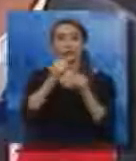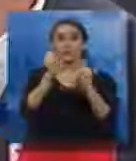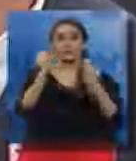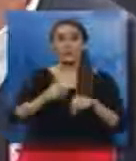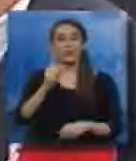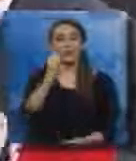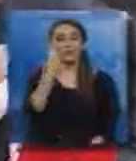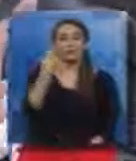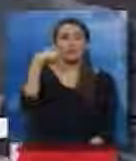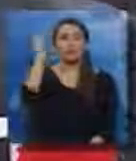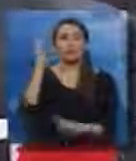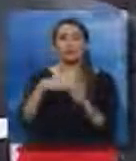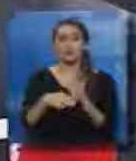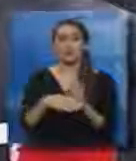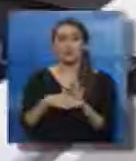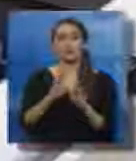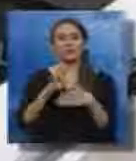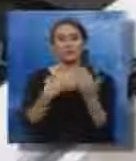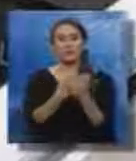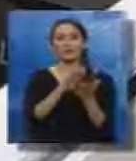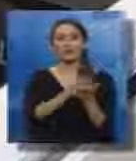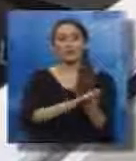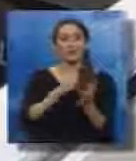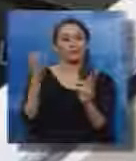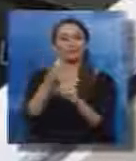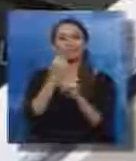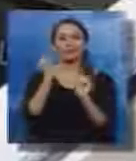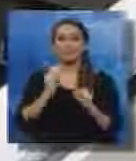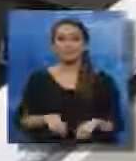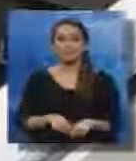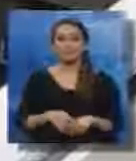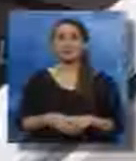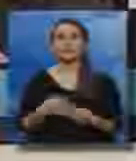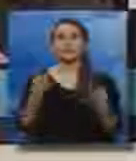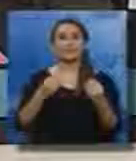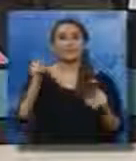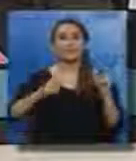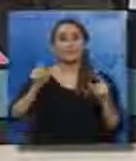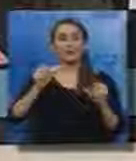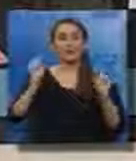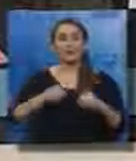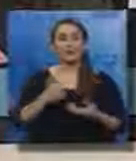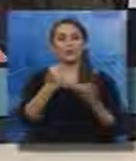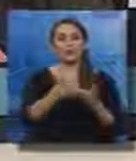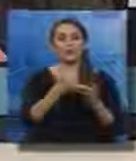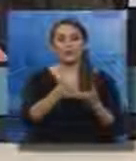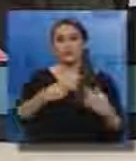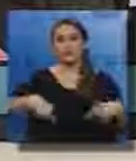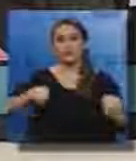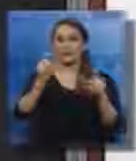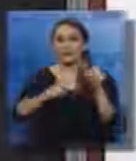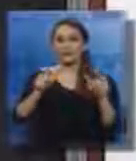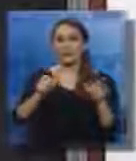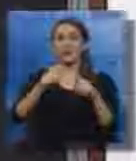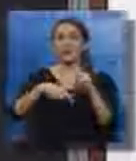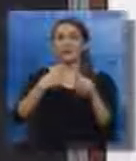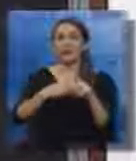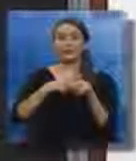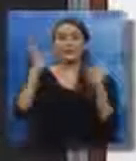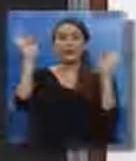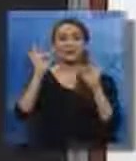podrán cambiar sus cocinas de gas por una de estas sin costo alguno. Un 15 o 20% se destinarán a bono de desarrollo y un 80% a